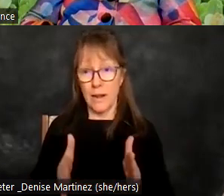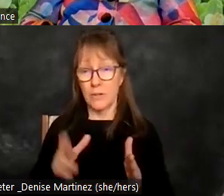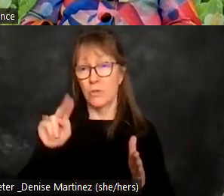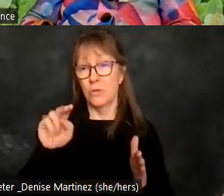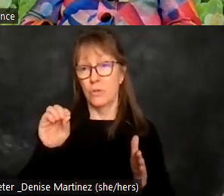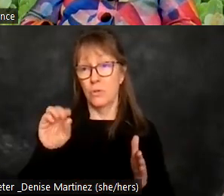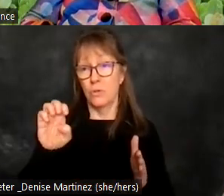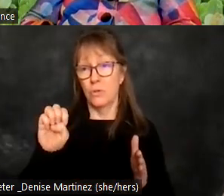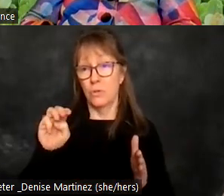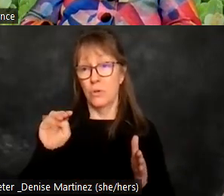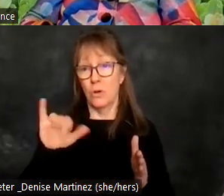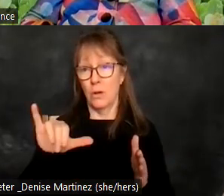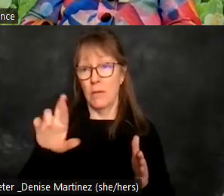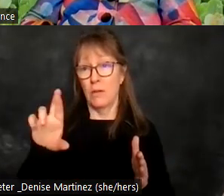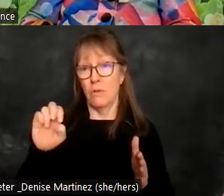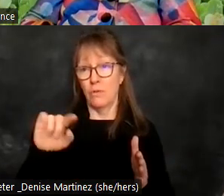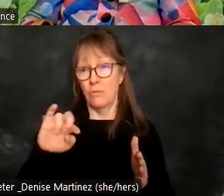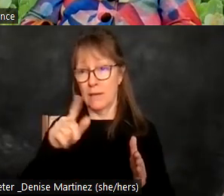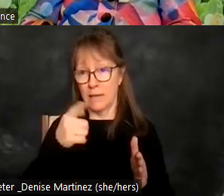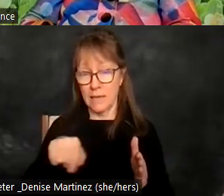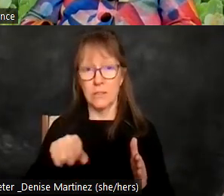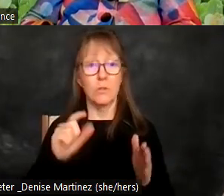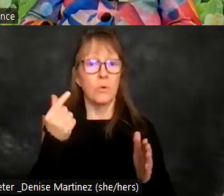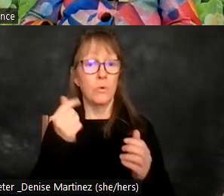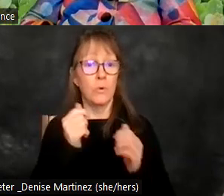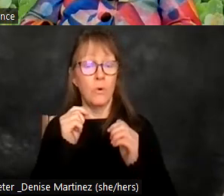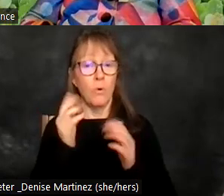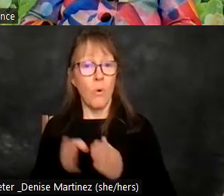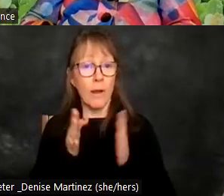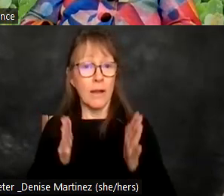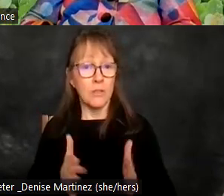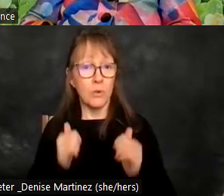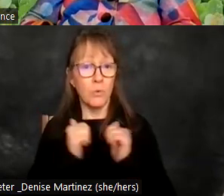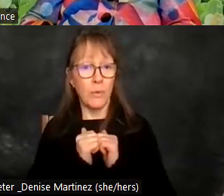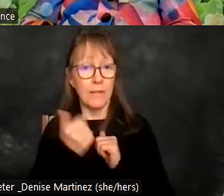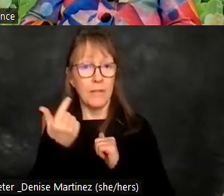Moi, c'est un membre organisateur, moi, moi, à Boston.